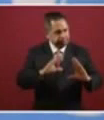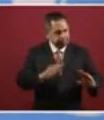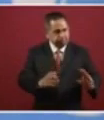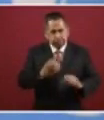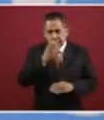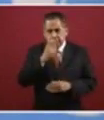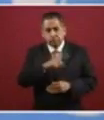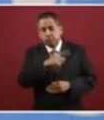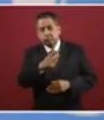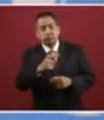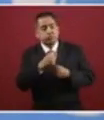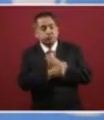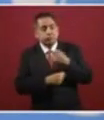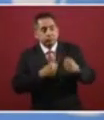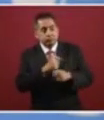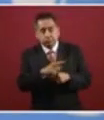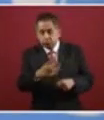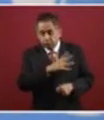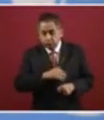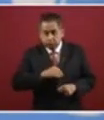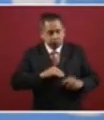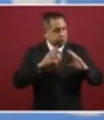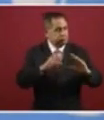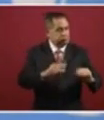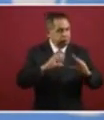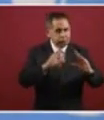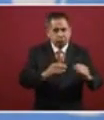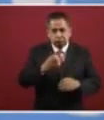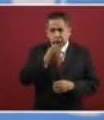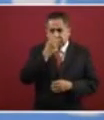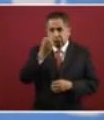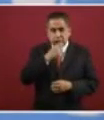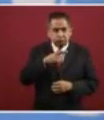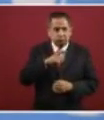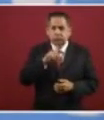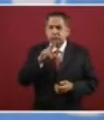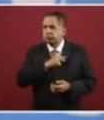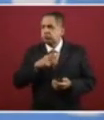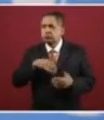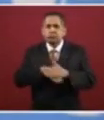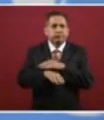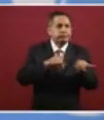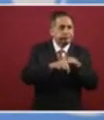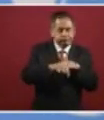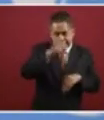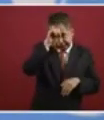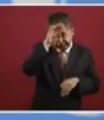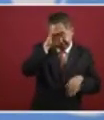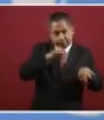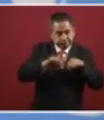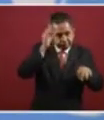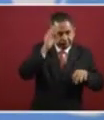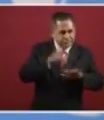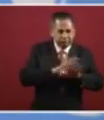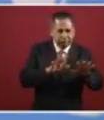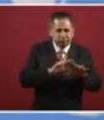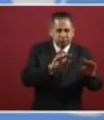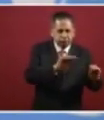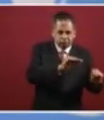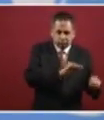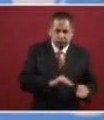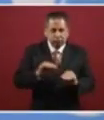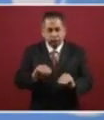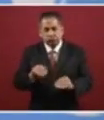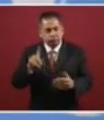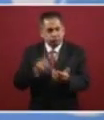barrio hetero trabajaba de peón en las minas se le llamaba barretero